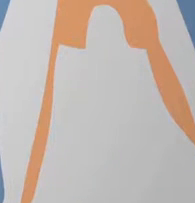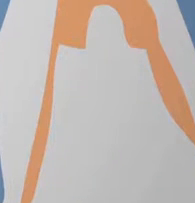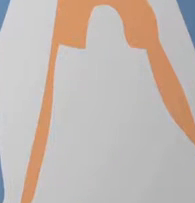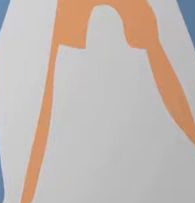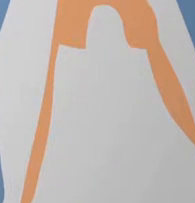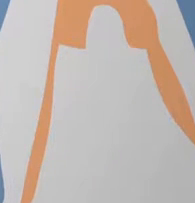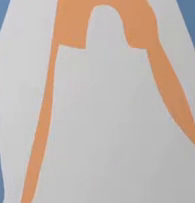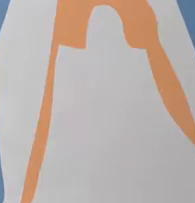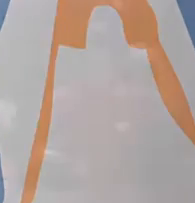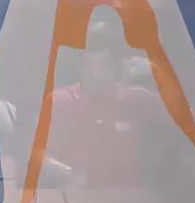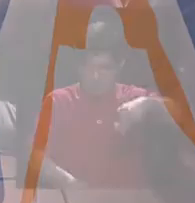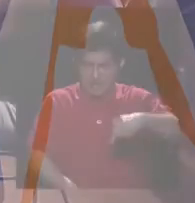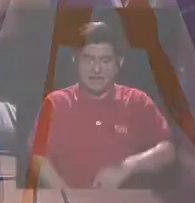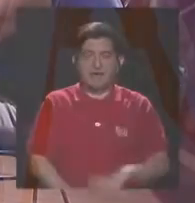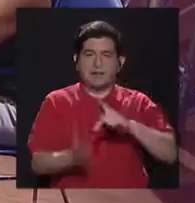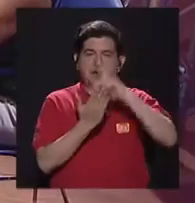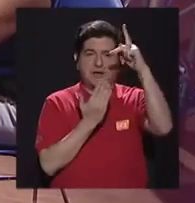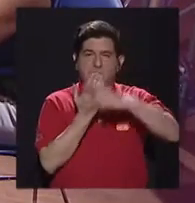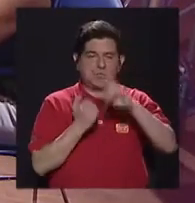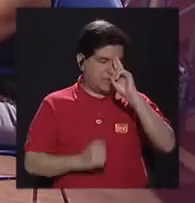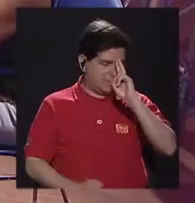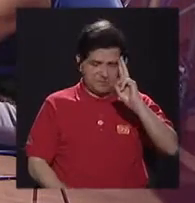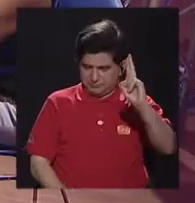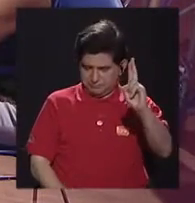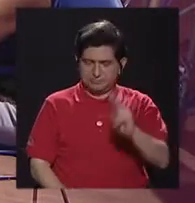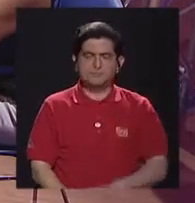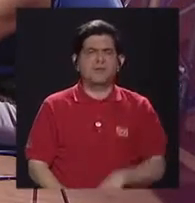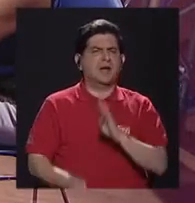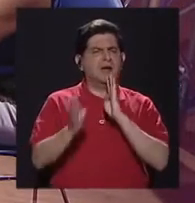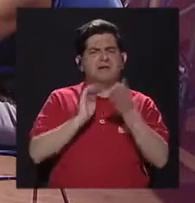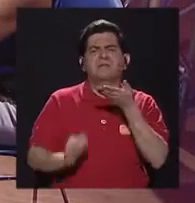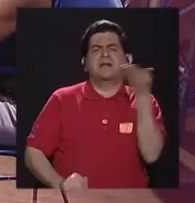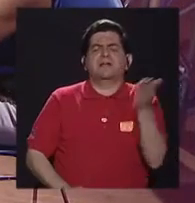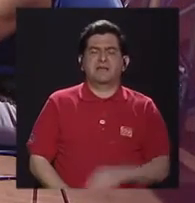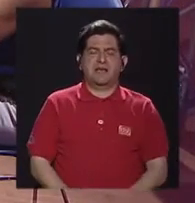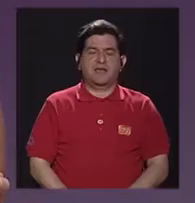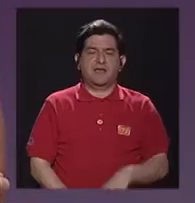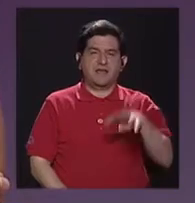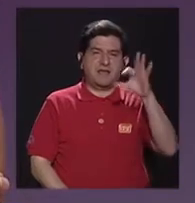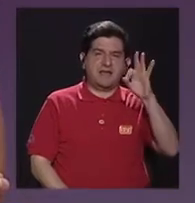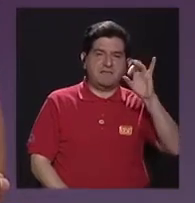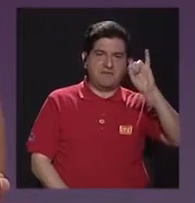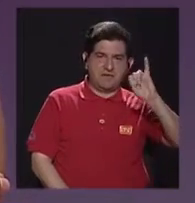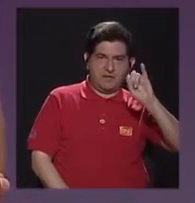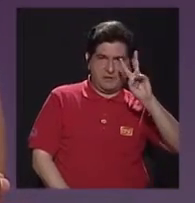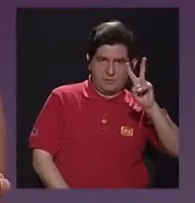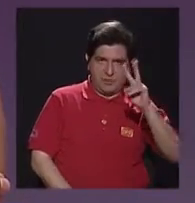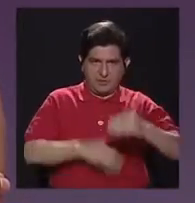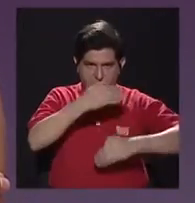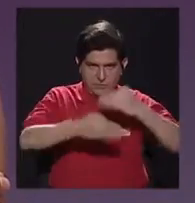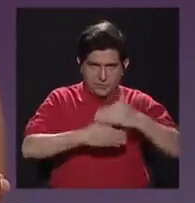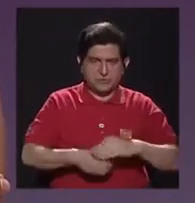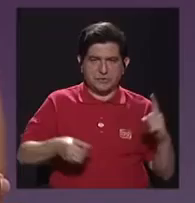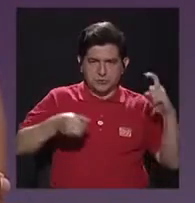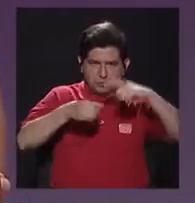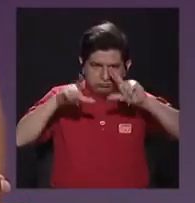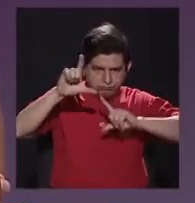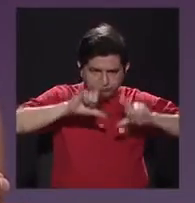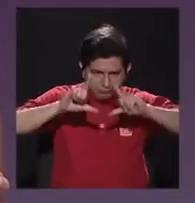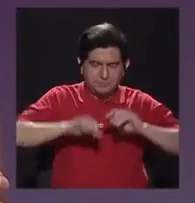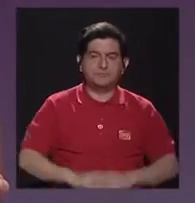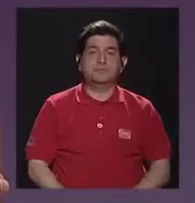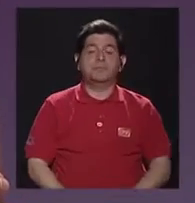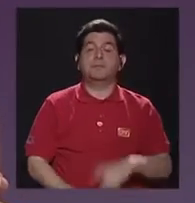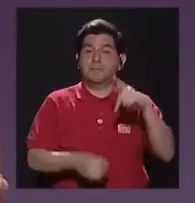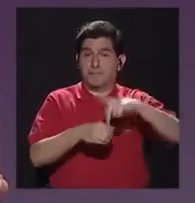Estamos de regreso en Irreverencias. Estamos hablando sobre la fertilización in vitro. Y para ello contamos